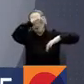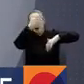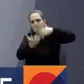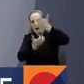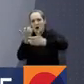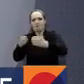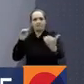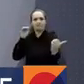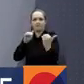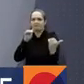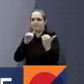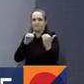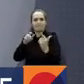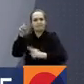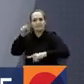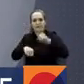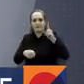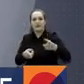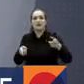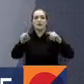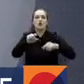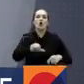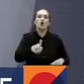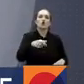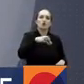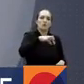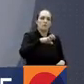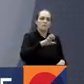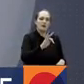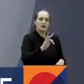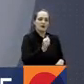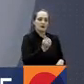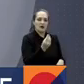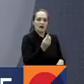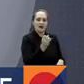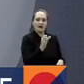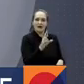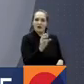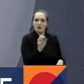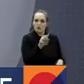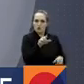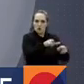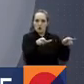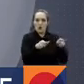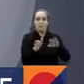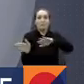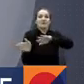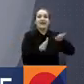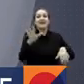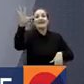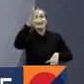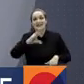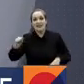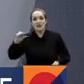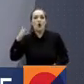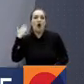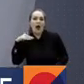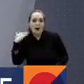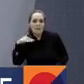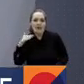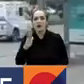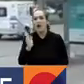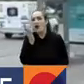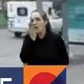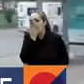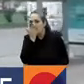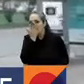también por derrumbes en el sector de Petaqueros en el municipio de Manzanares. Finalmente, en el departamento del Quindío, los municipios de Armenia, Calarcá y Córdoba